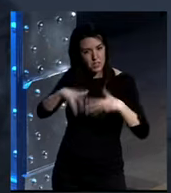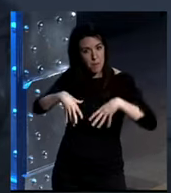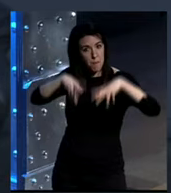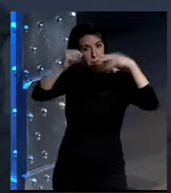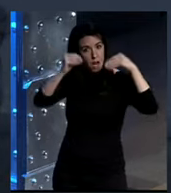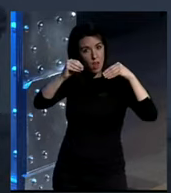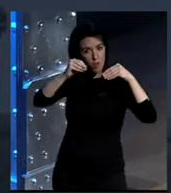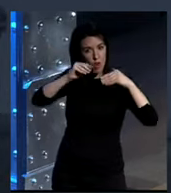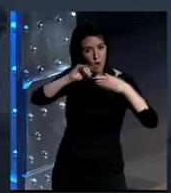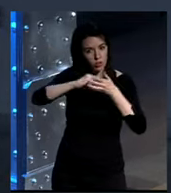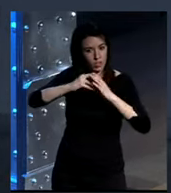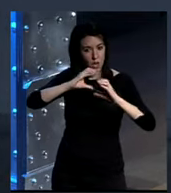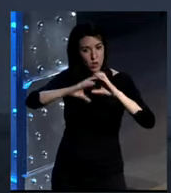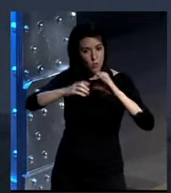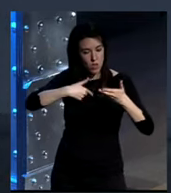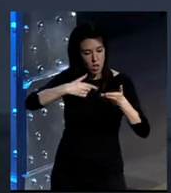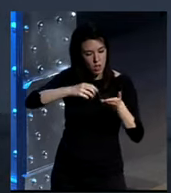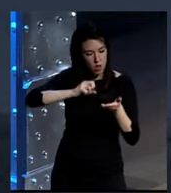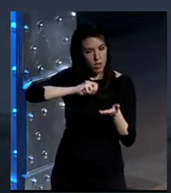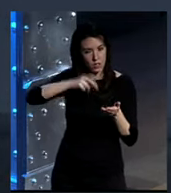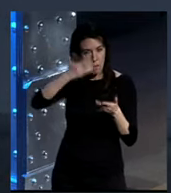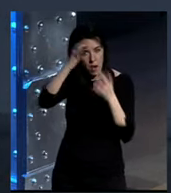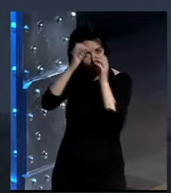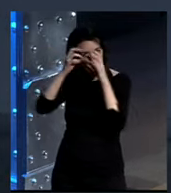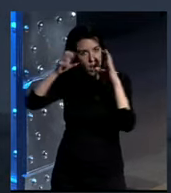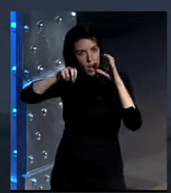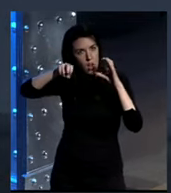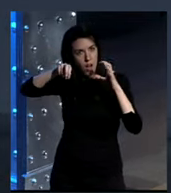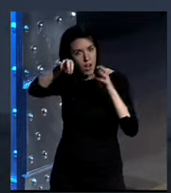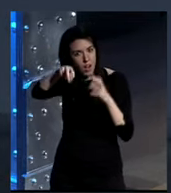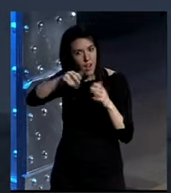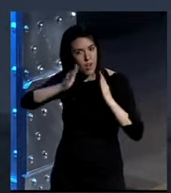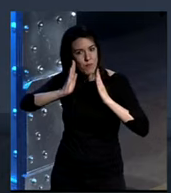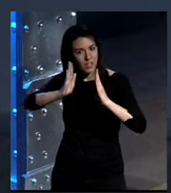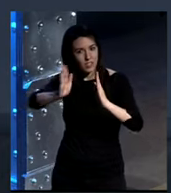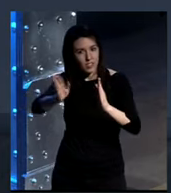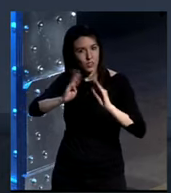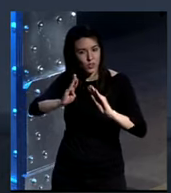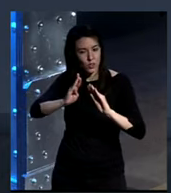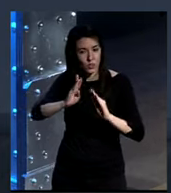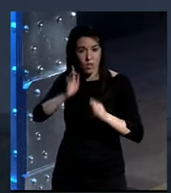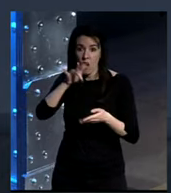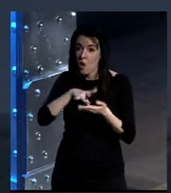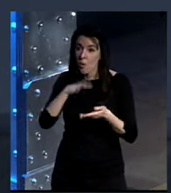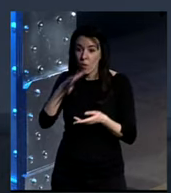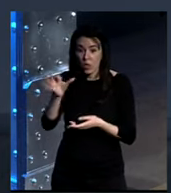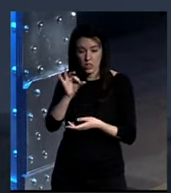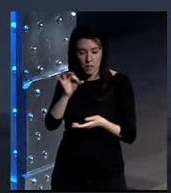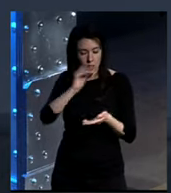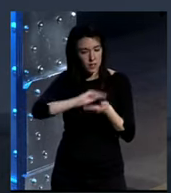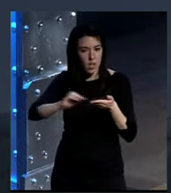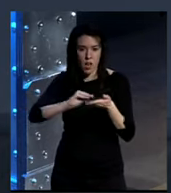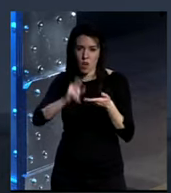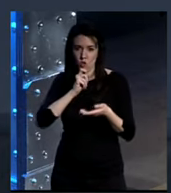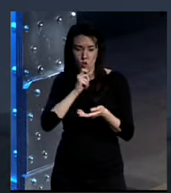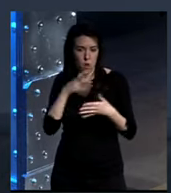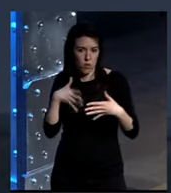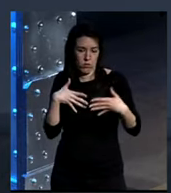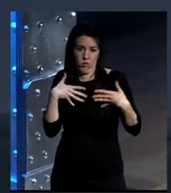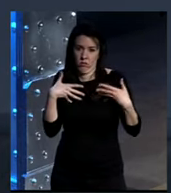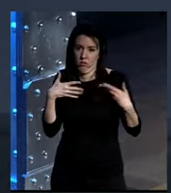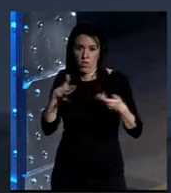Comunicaciones. Y era verdad, porque ahí Sebastián puso su alma, puso todo su